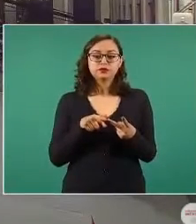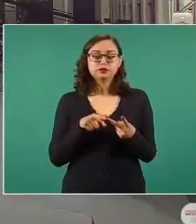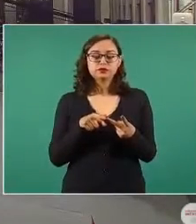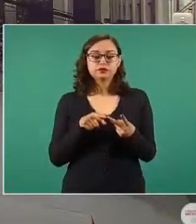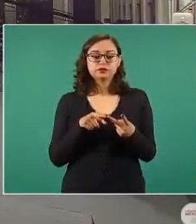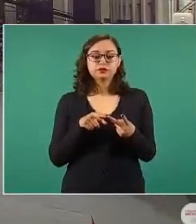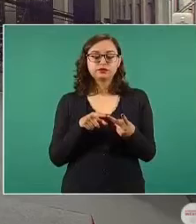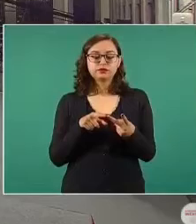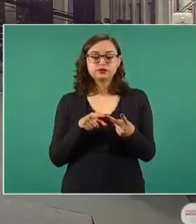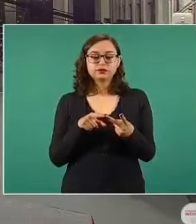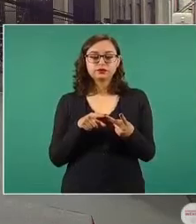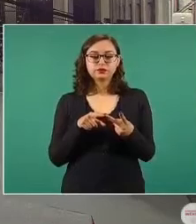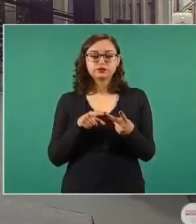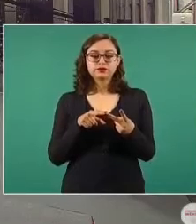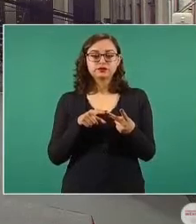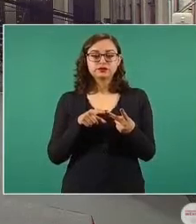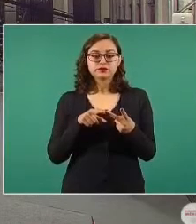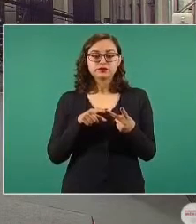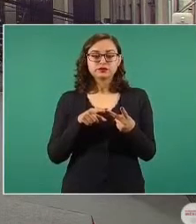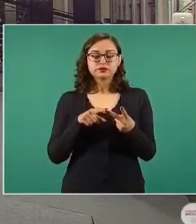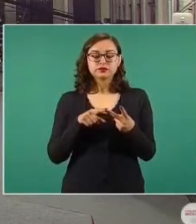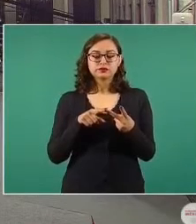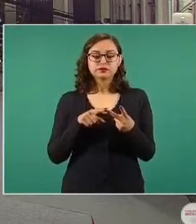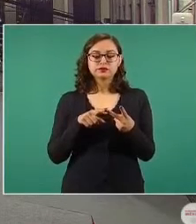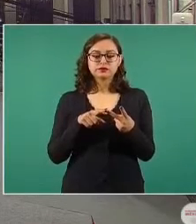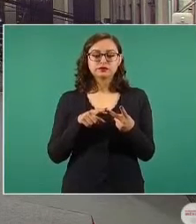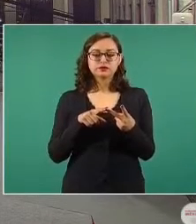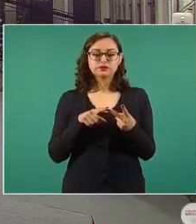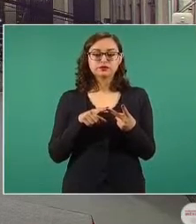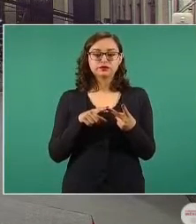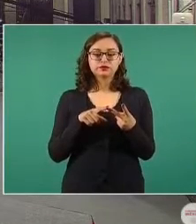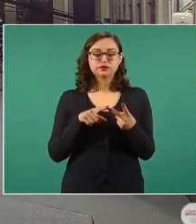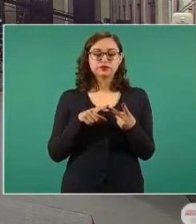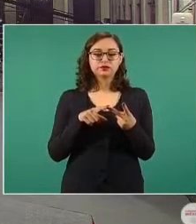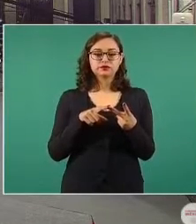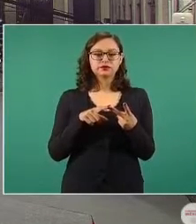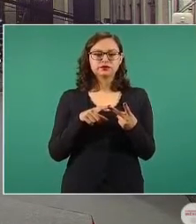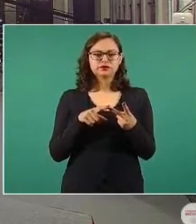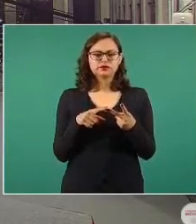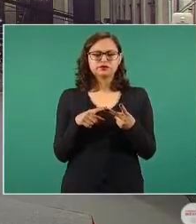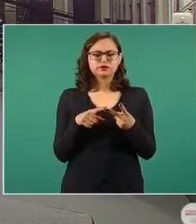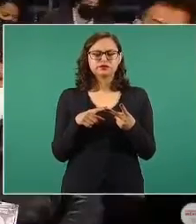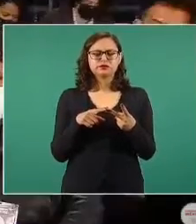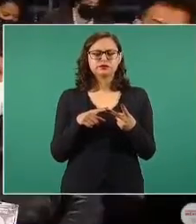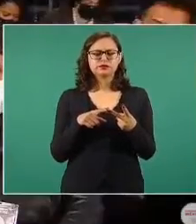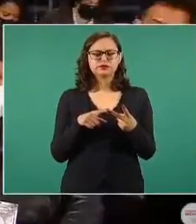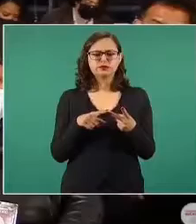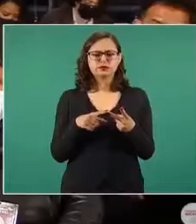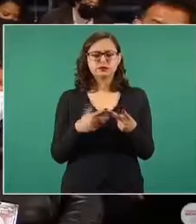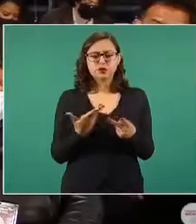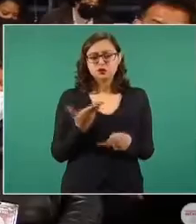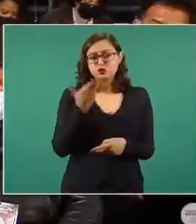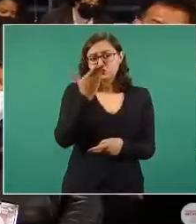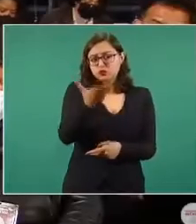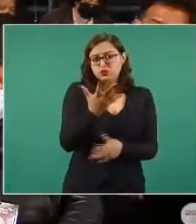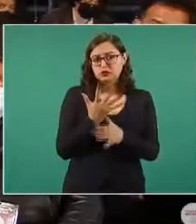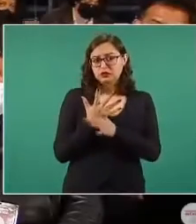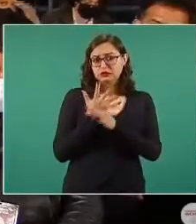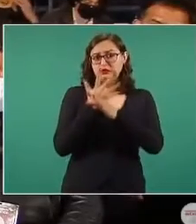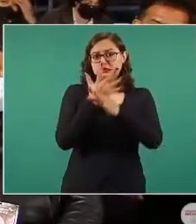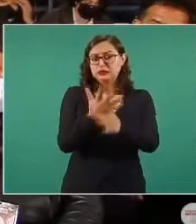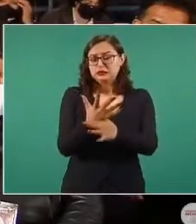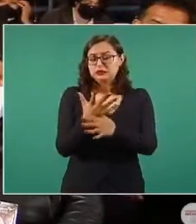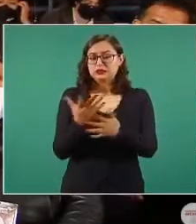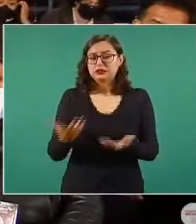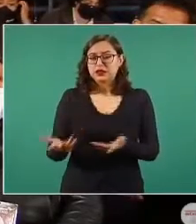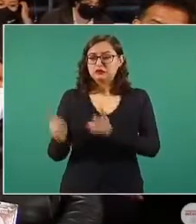señor presidente, usted ha dicho que ya no hay privatizaciones, que ya, pero